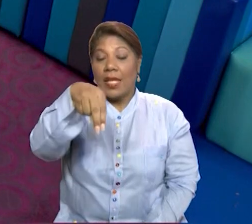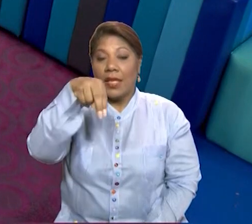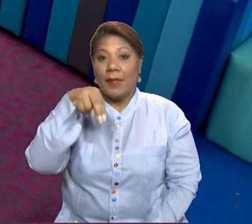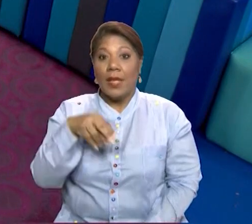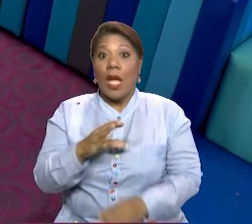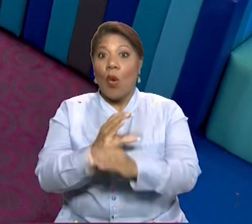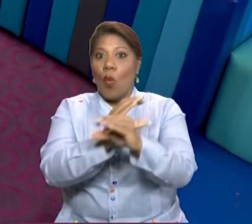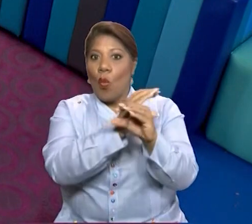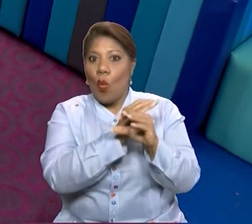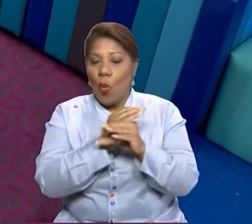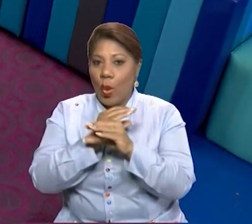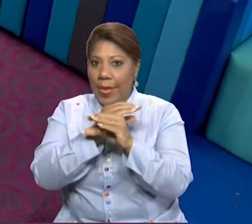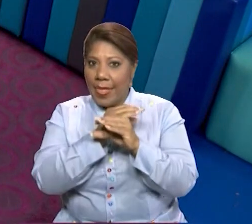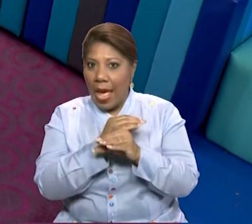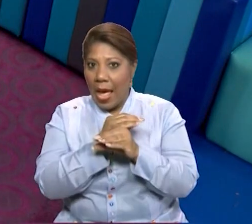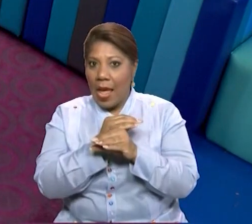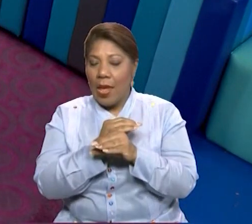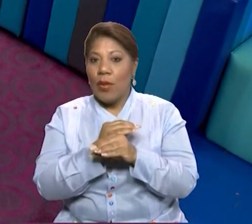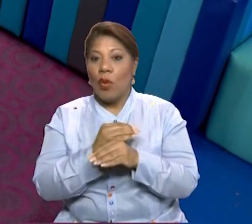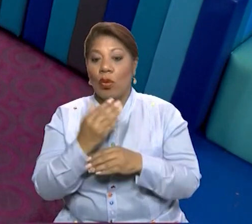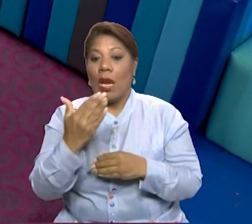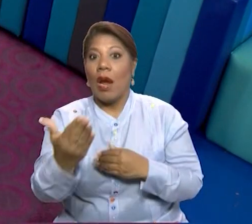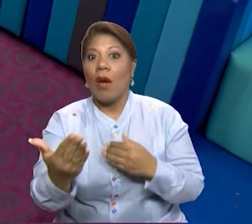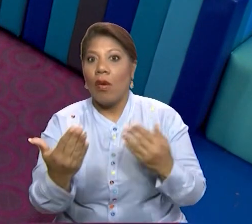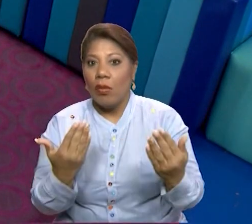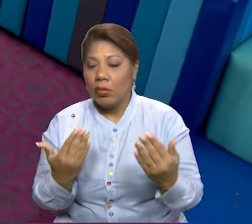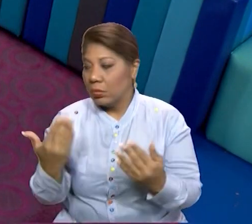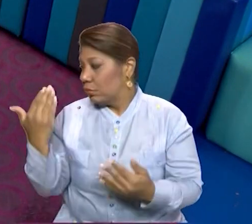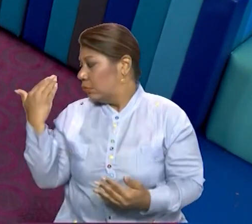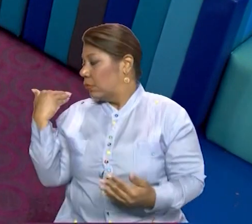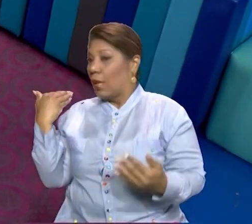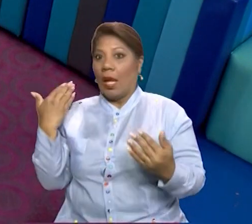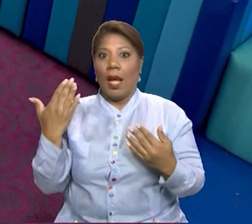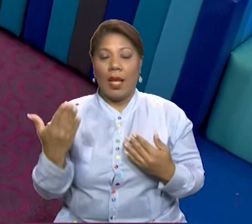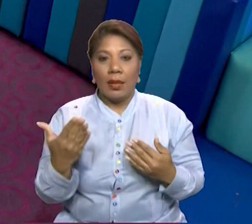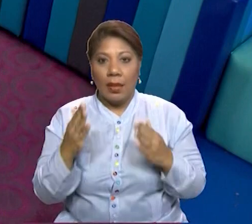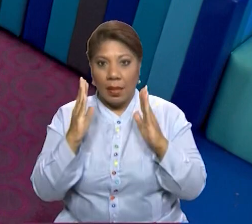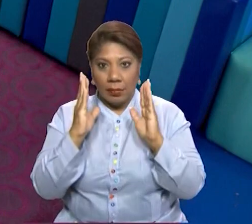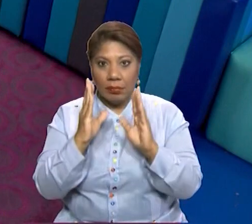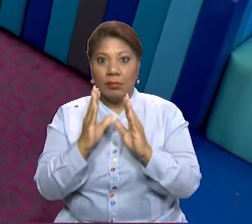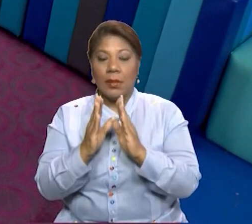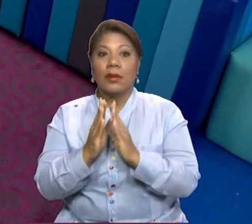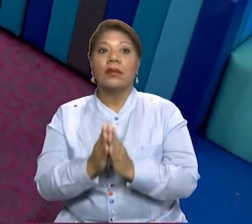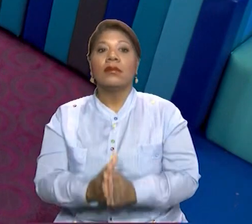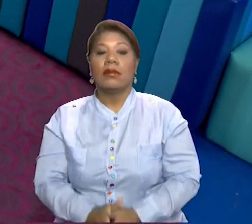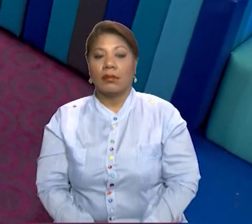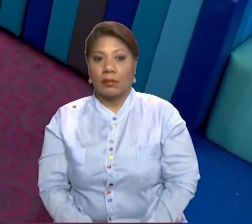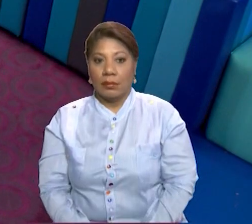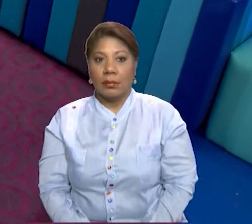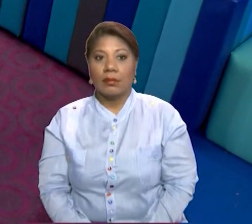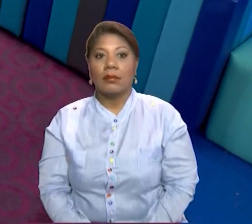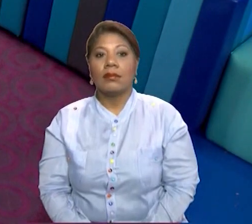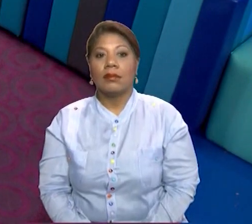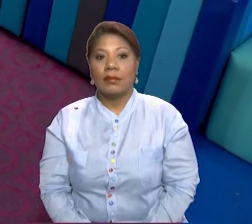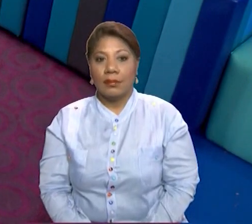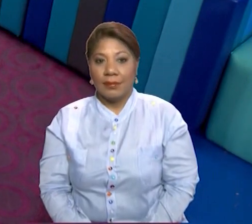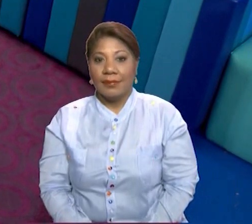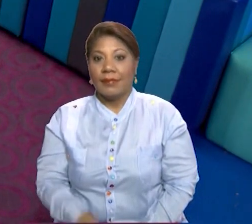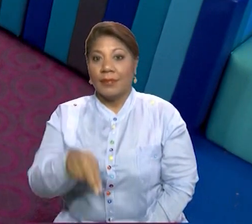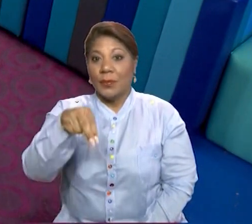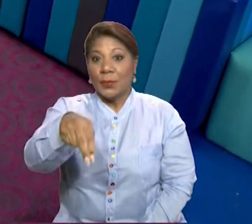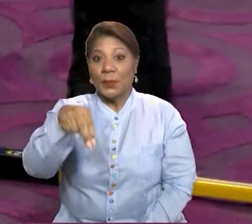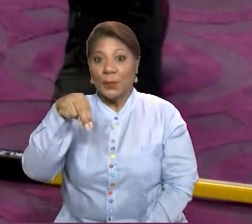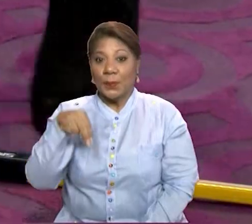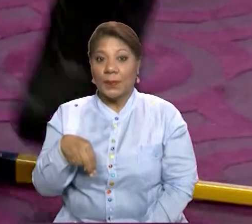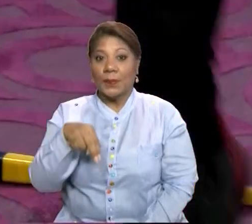espacio. Me coloco detrás de la vara o el palo de escoba que tuvieron. Y vamos hacia adelante. 1, 2, ya.